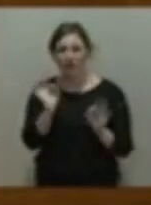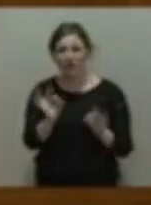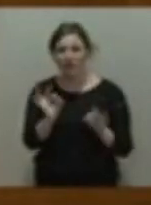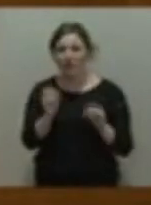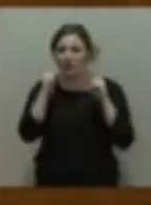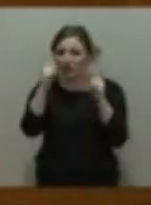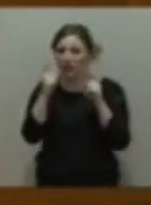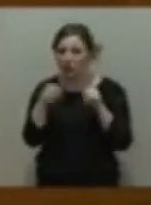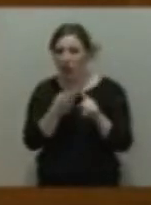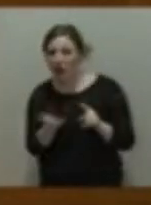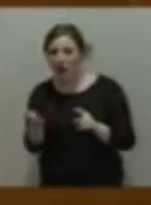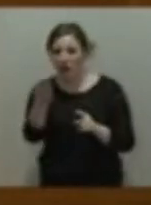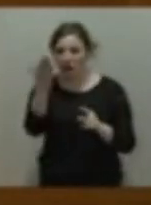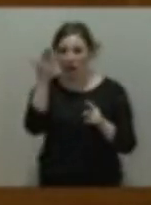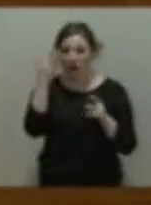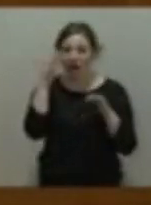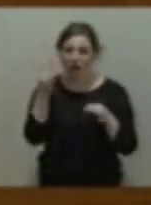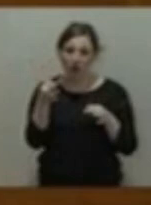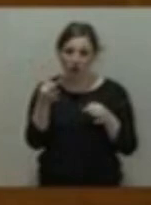intenten desviar la verdadera realidad.